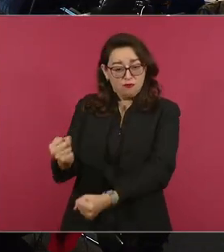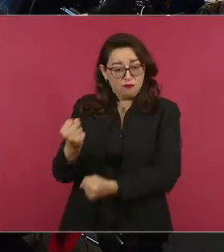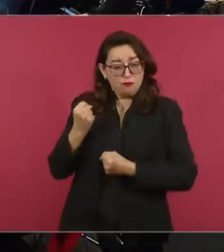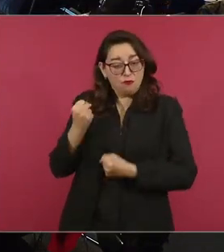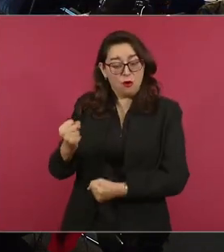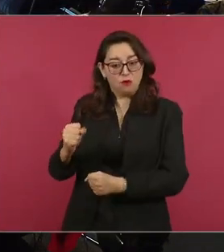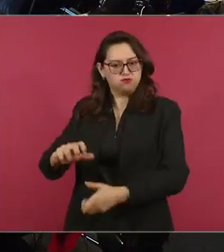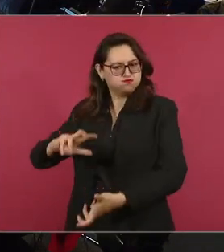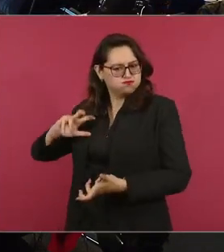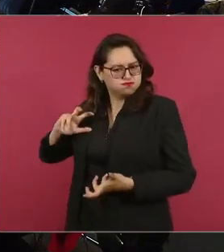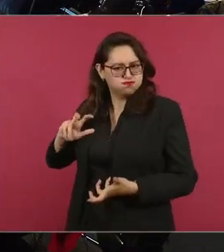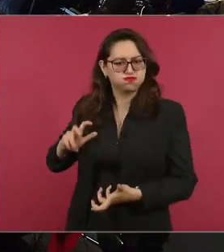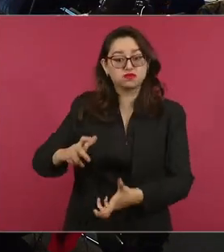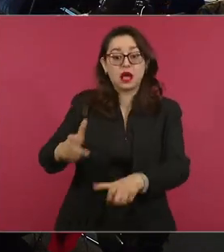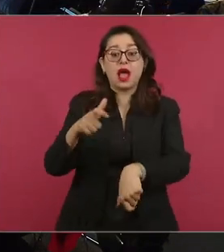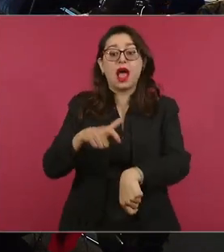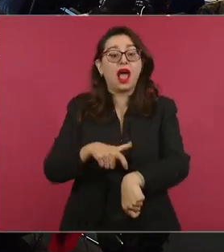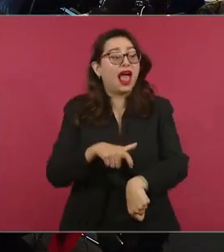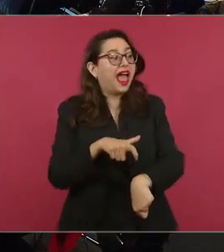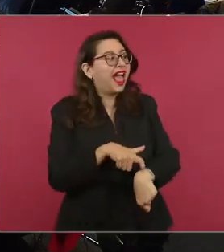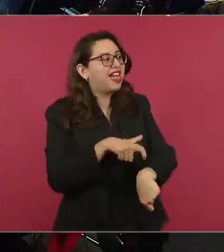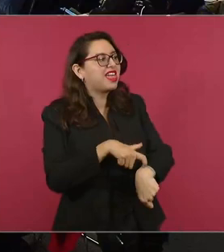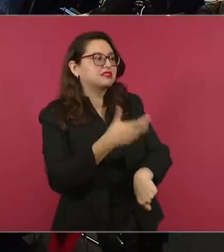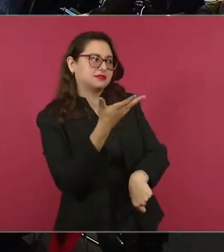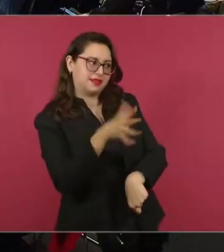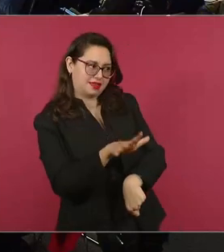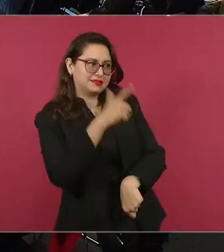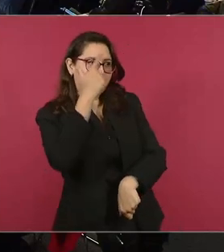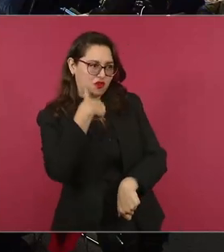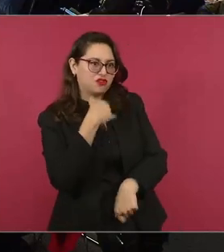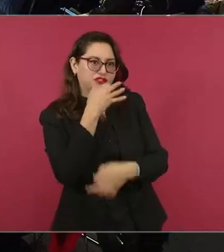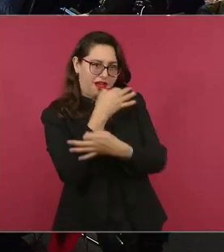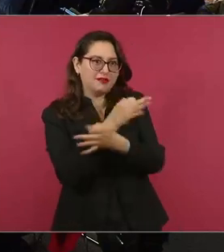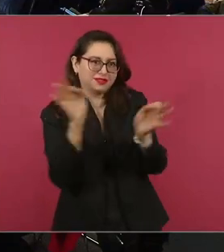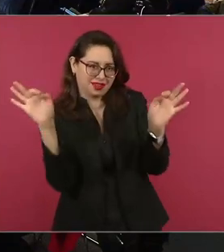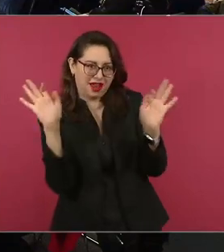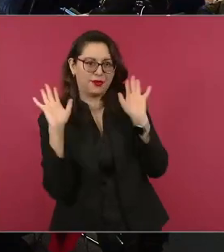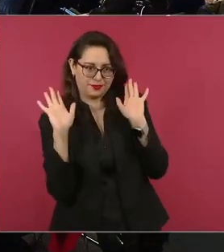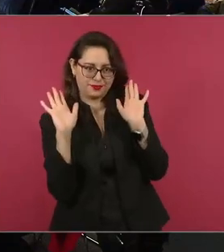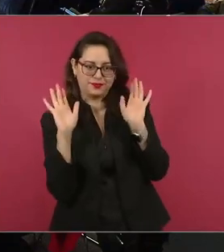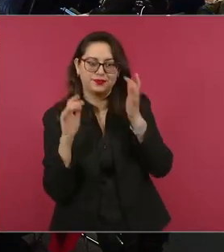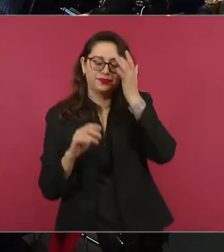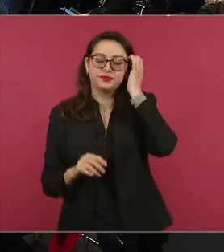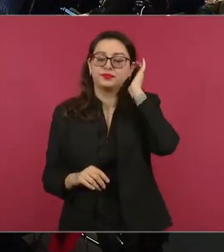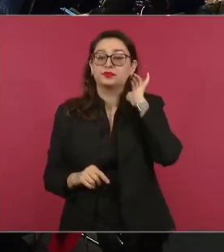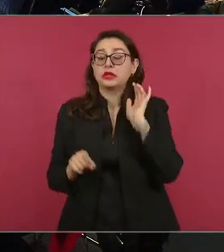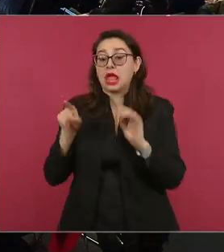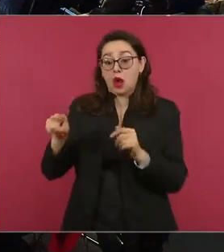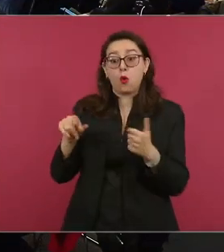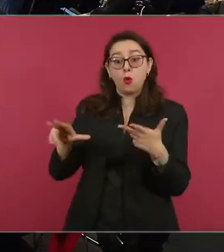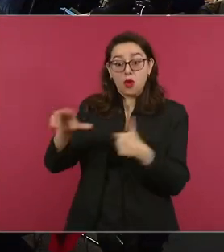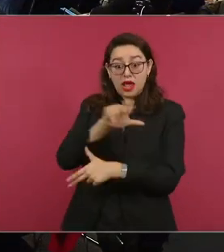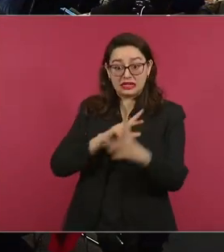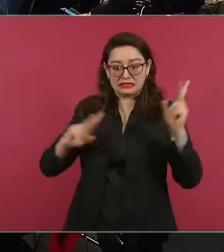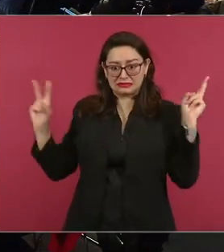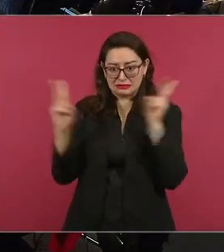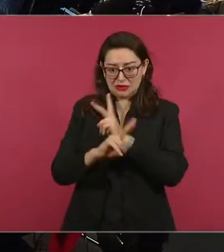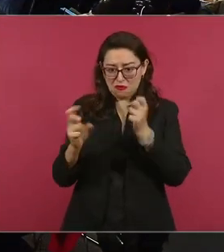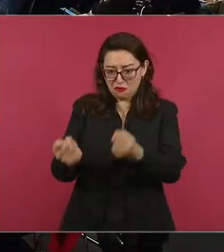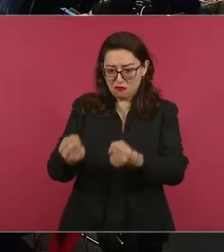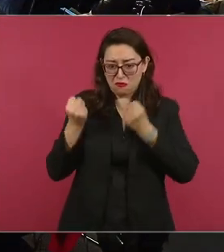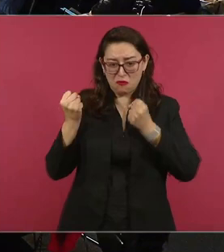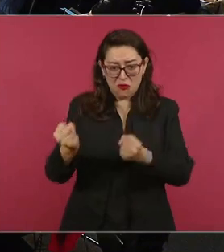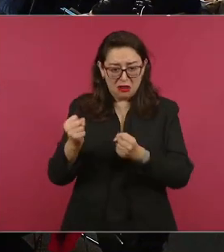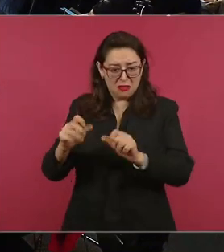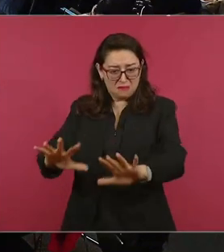Otis impacte las costas de Guerrero de la con noche. Vientos sostenidos de más de 260 kilómetros por hora y rachas de